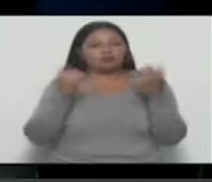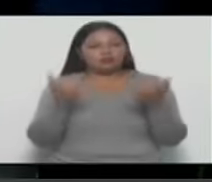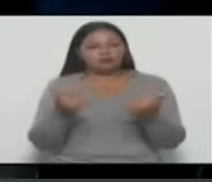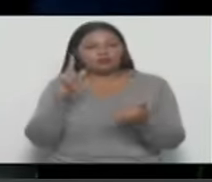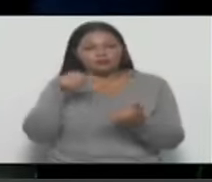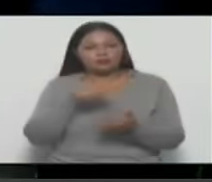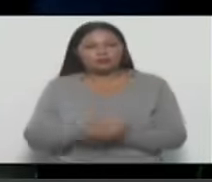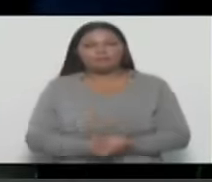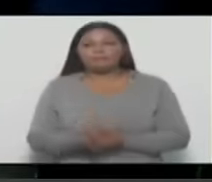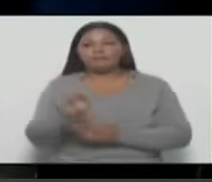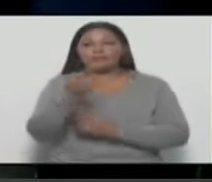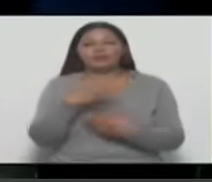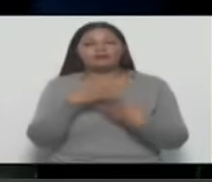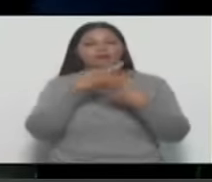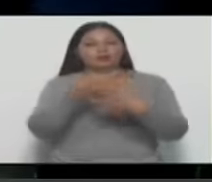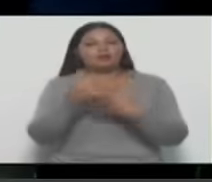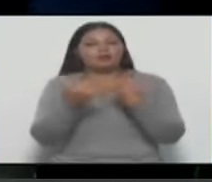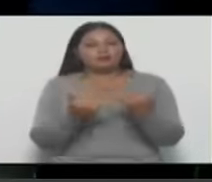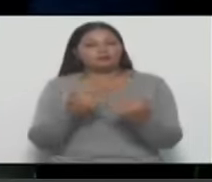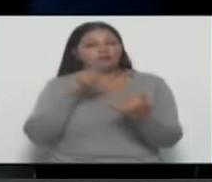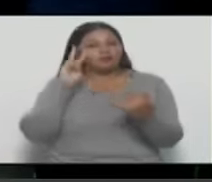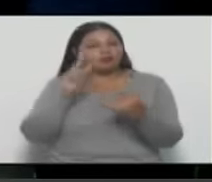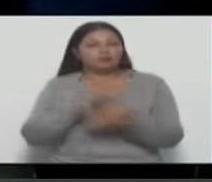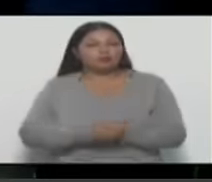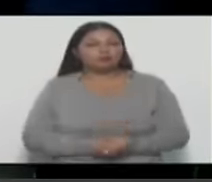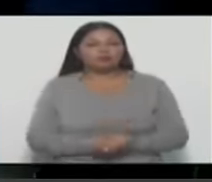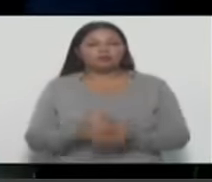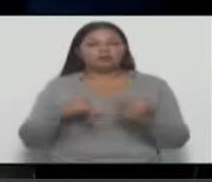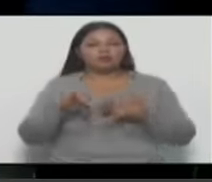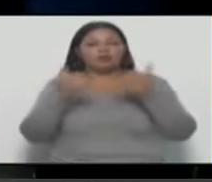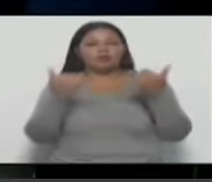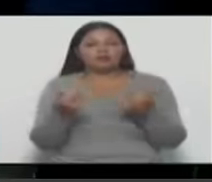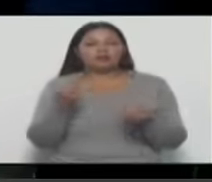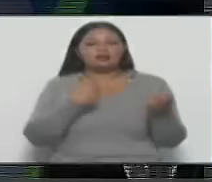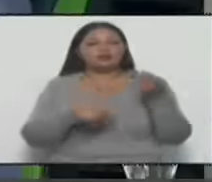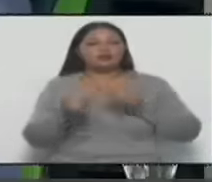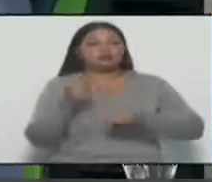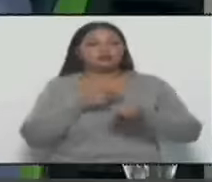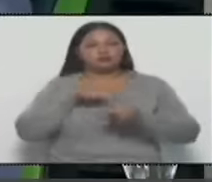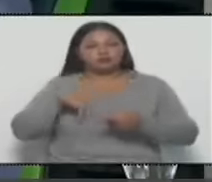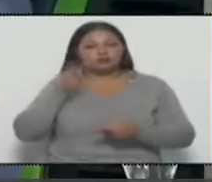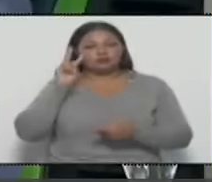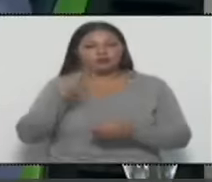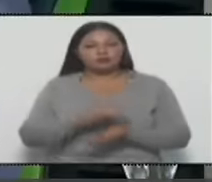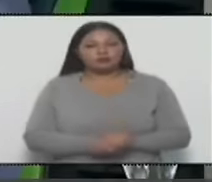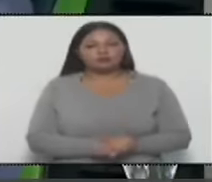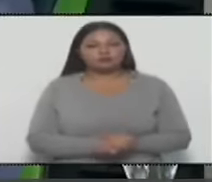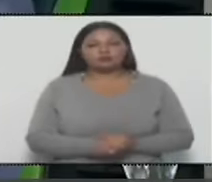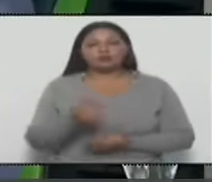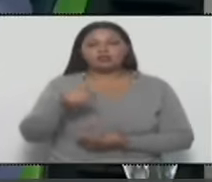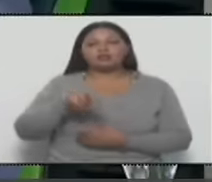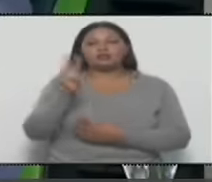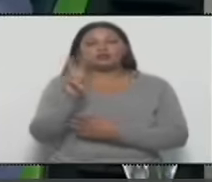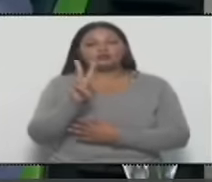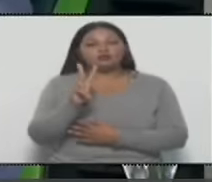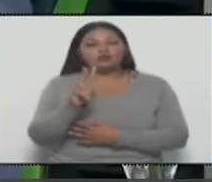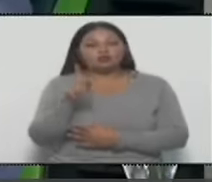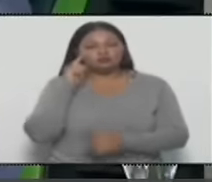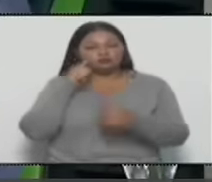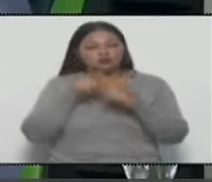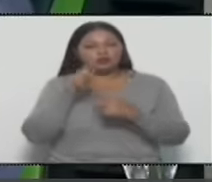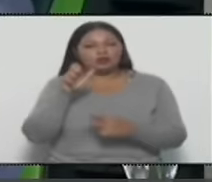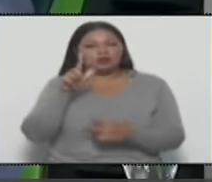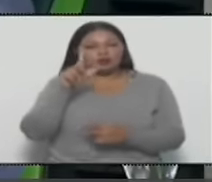los principales intereses, ¿okay? Y lo que está en este caso negociando la ultraderecha rancia aquí en Venezuela con Elon Musk, por